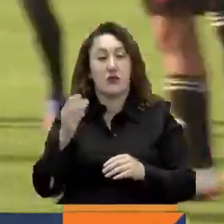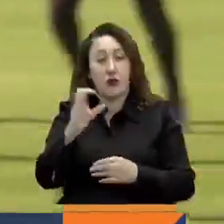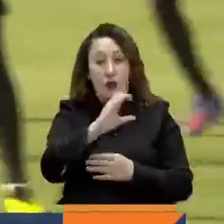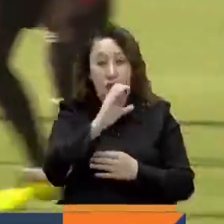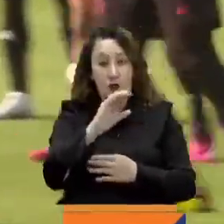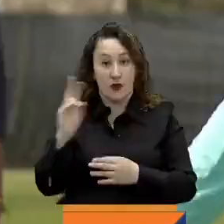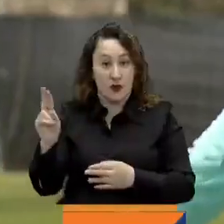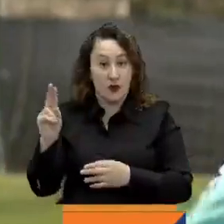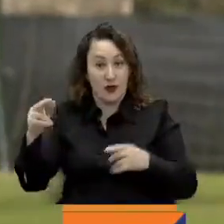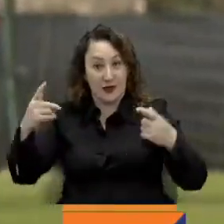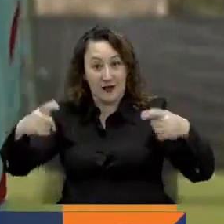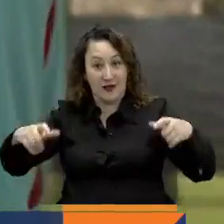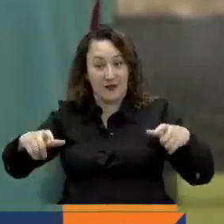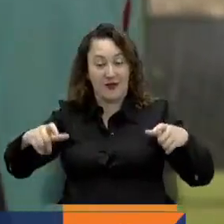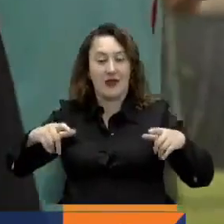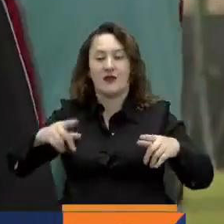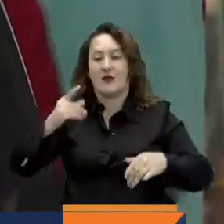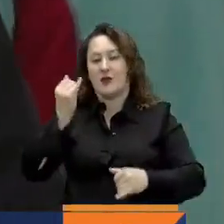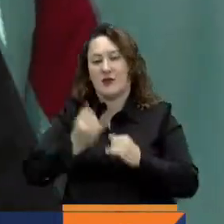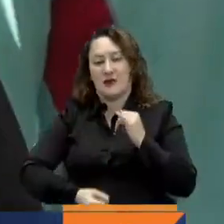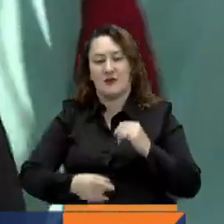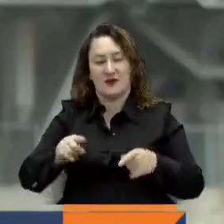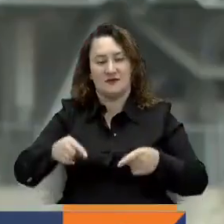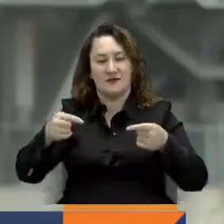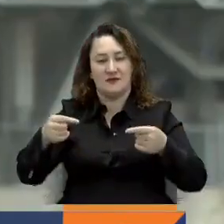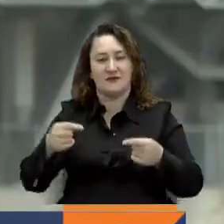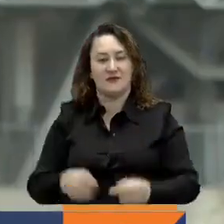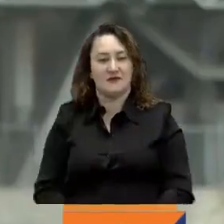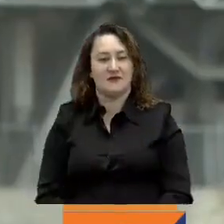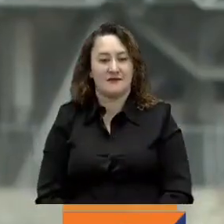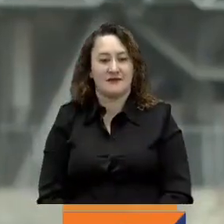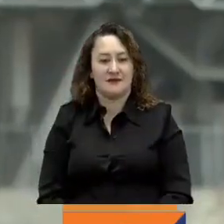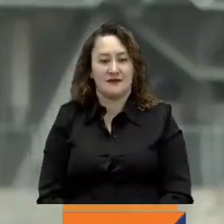Campín la fecha 1 del hexagonal final.